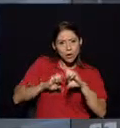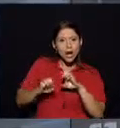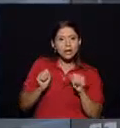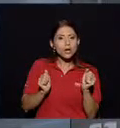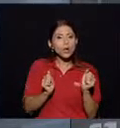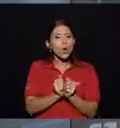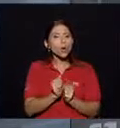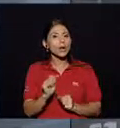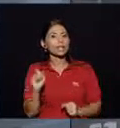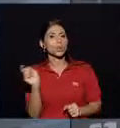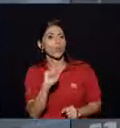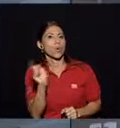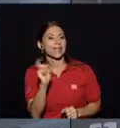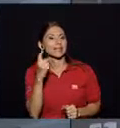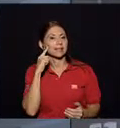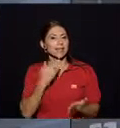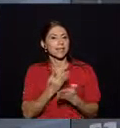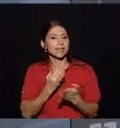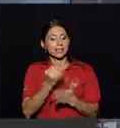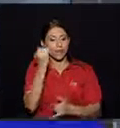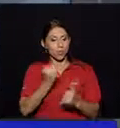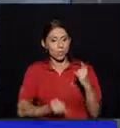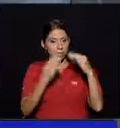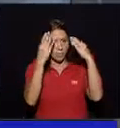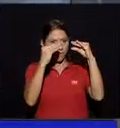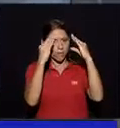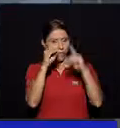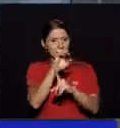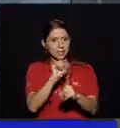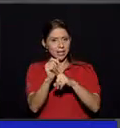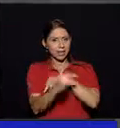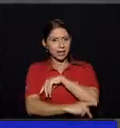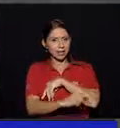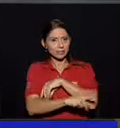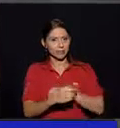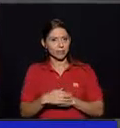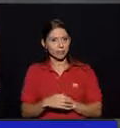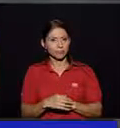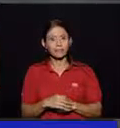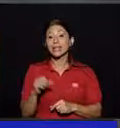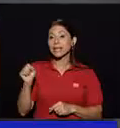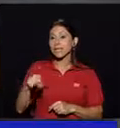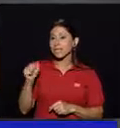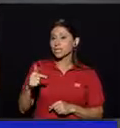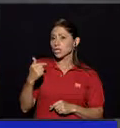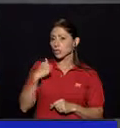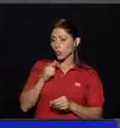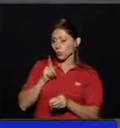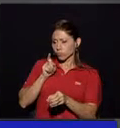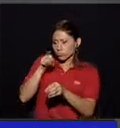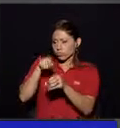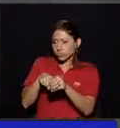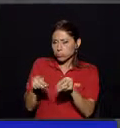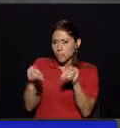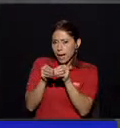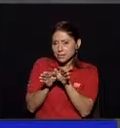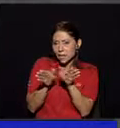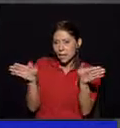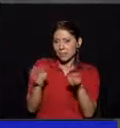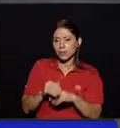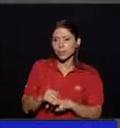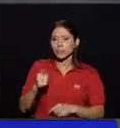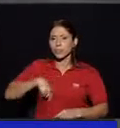urgencias que evidencia el último informe del Estado de la Nación? Sí, yo lo pondría en un contexto un poco más amplio, en